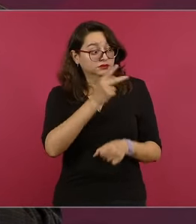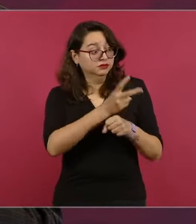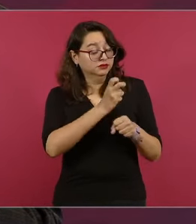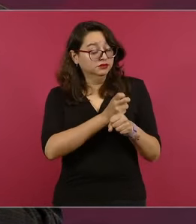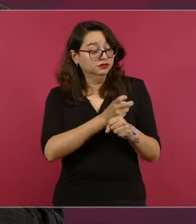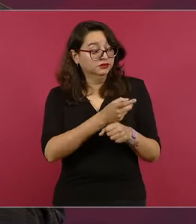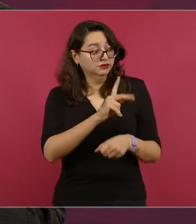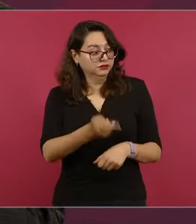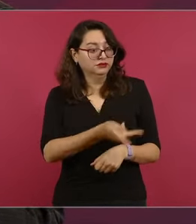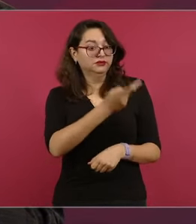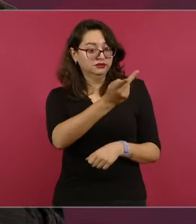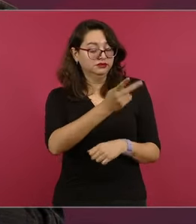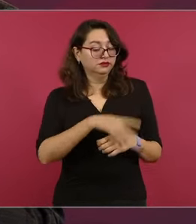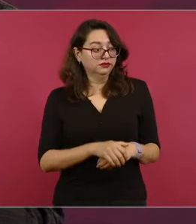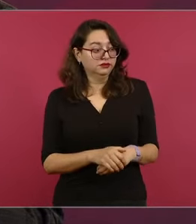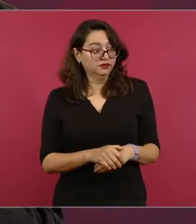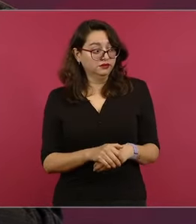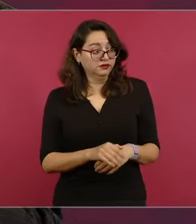si puede